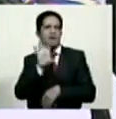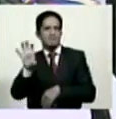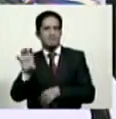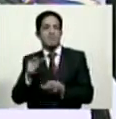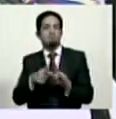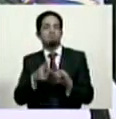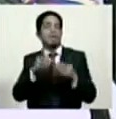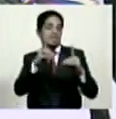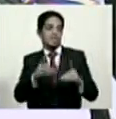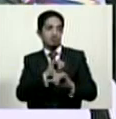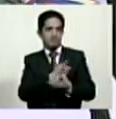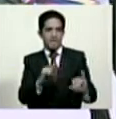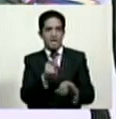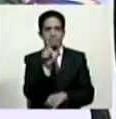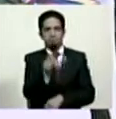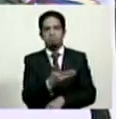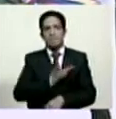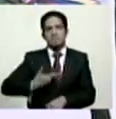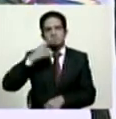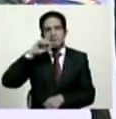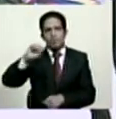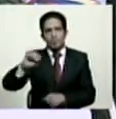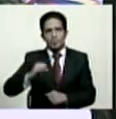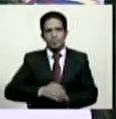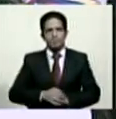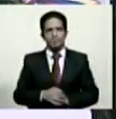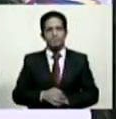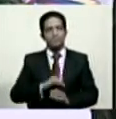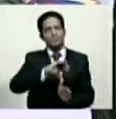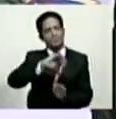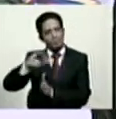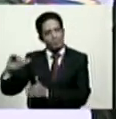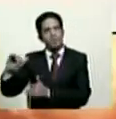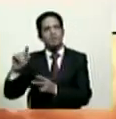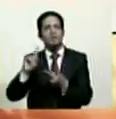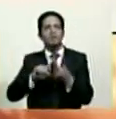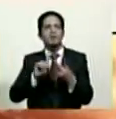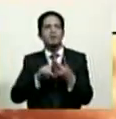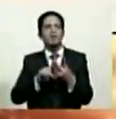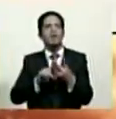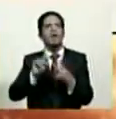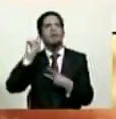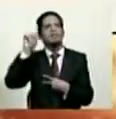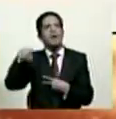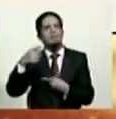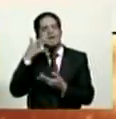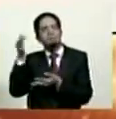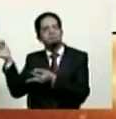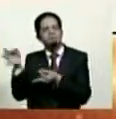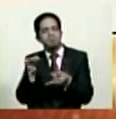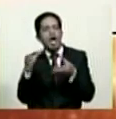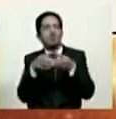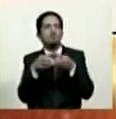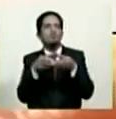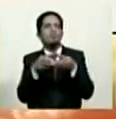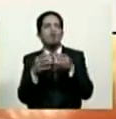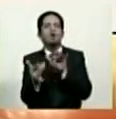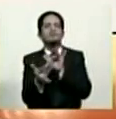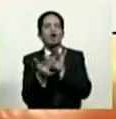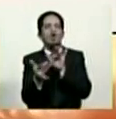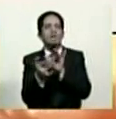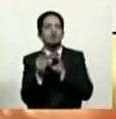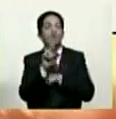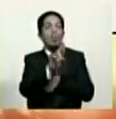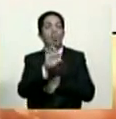Venezuela, Nicolás Maduro Moro. Por otro lado, hemos recibido también el Grupo Internacional de Contacto de la Unión